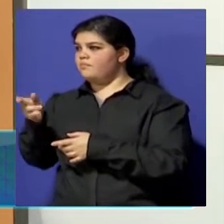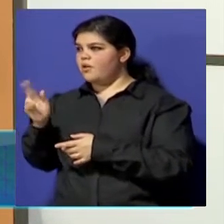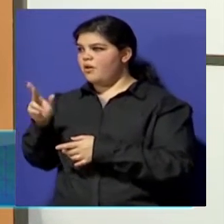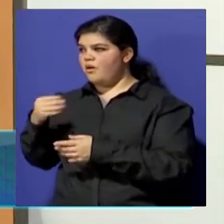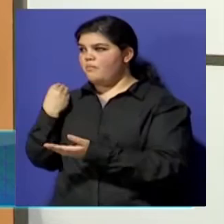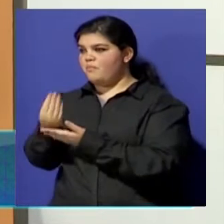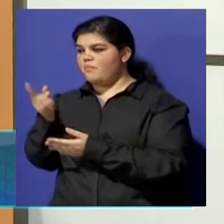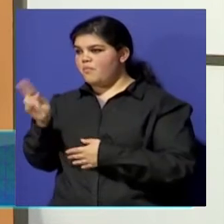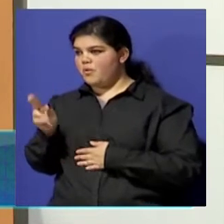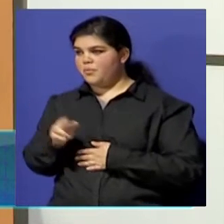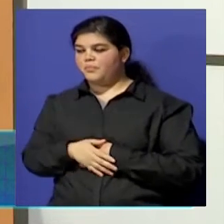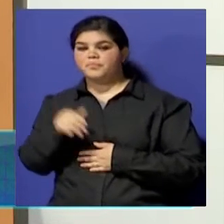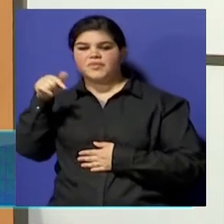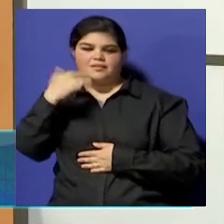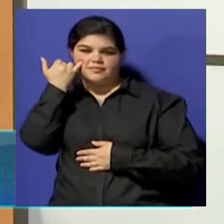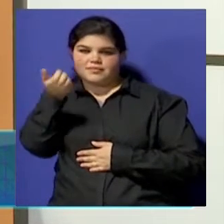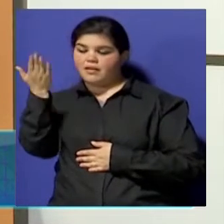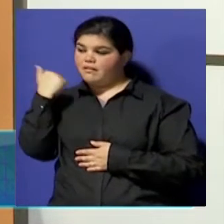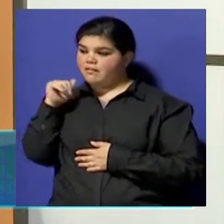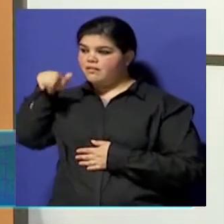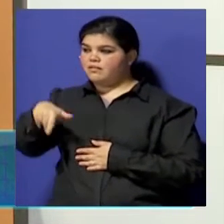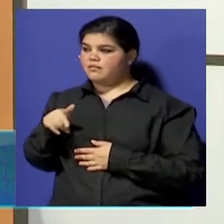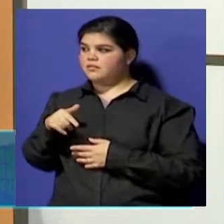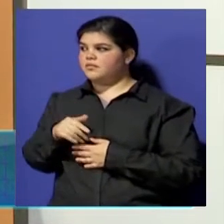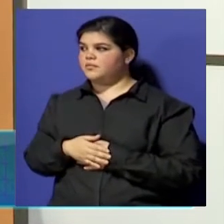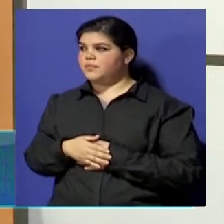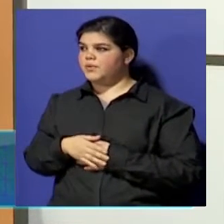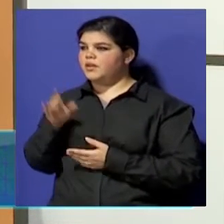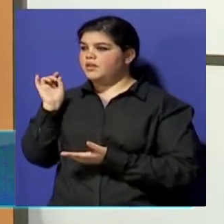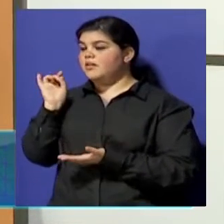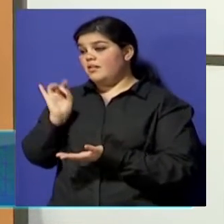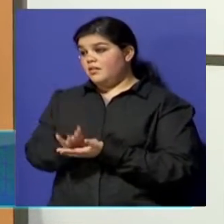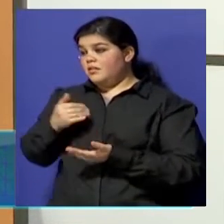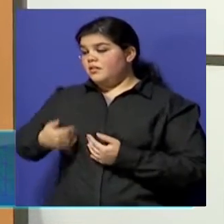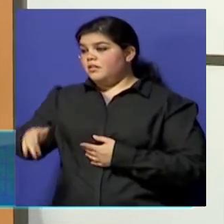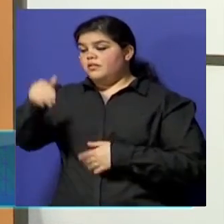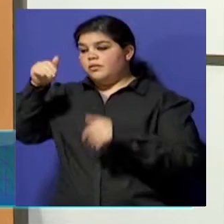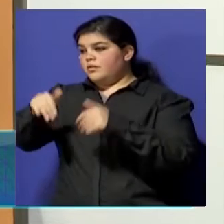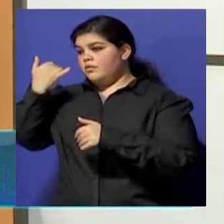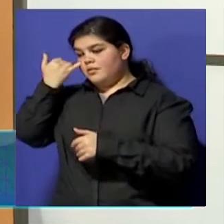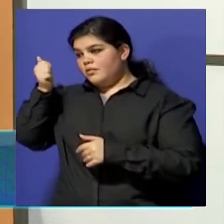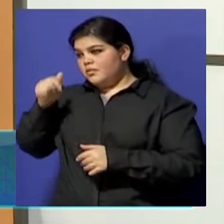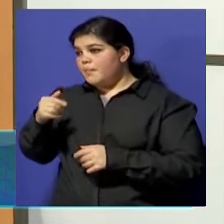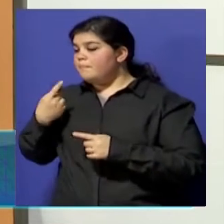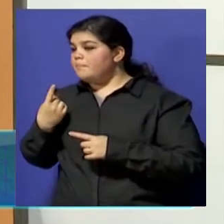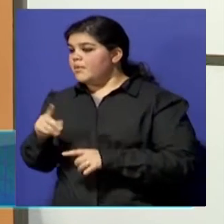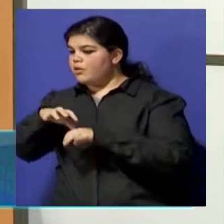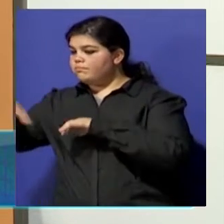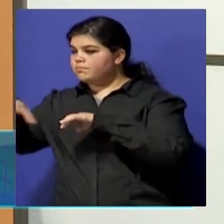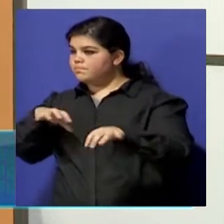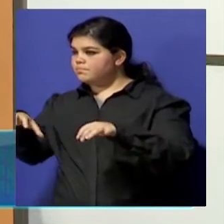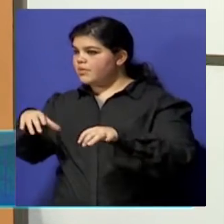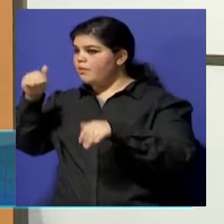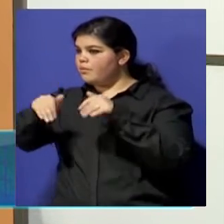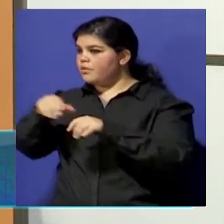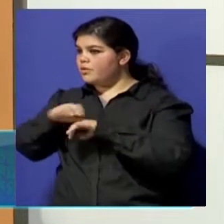ya se veía venir que la destitución se iba a llevar adelante, que estaban los votos para la destitución. Pero al separarlo, logró no